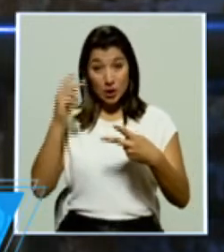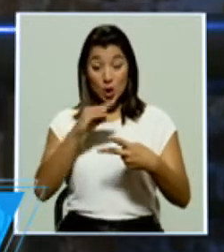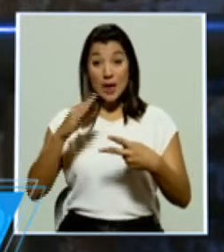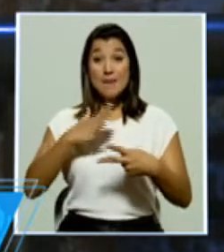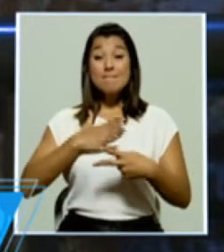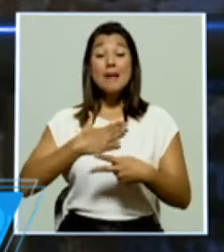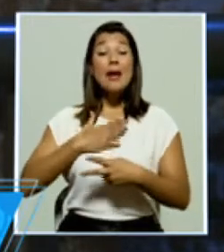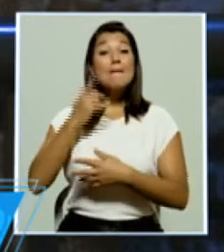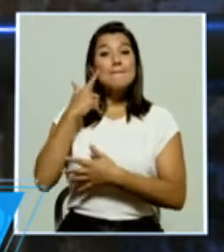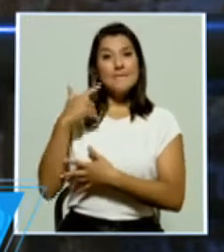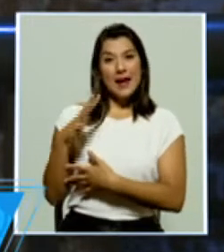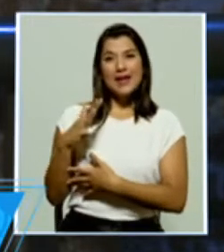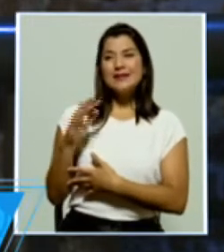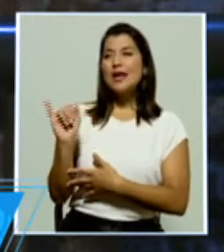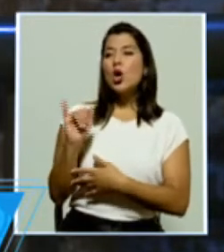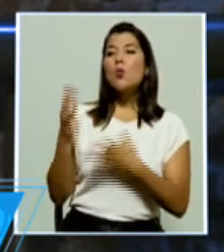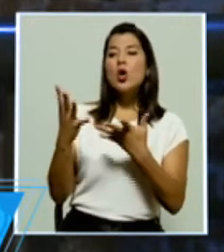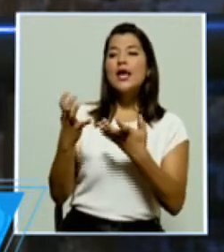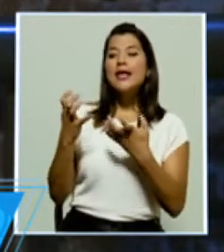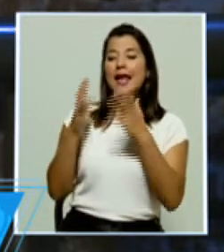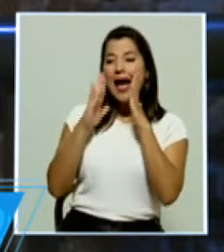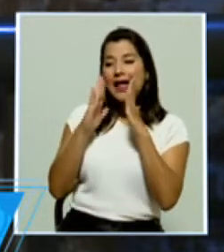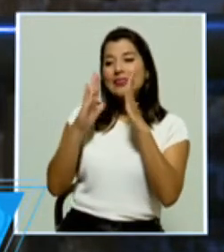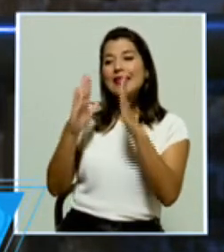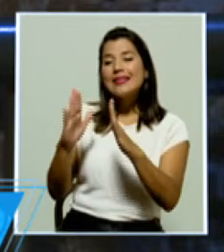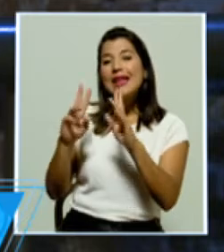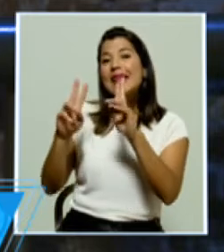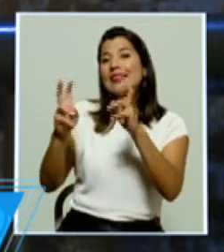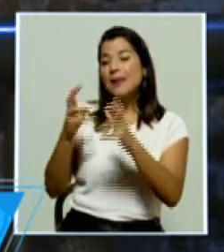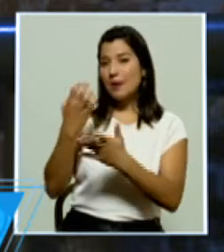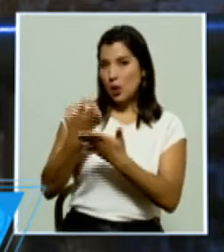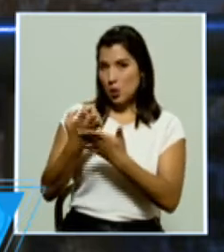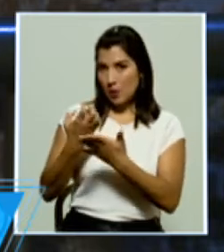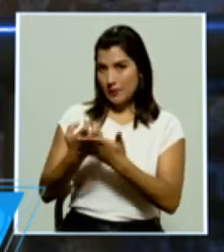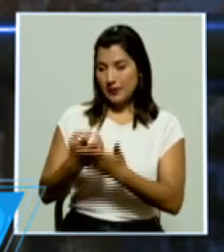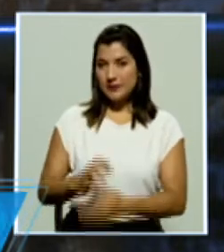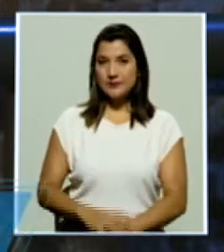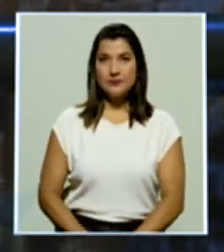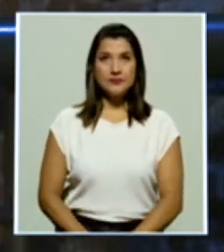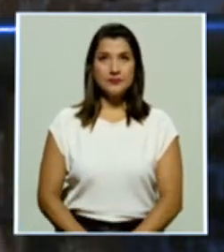que fundamentalmente se quería atender la cuestión económica.